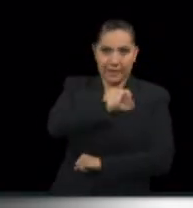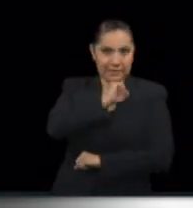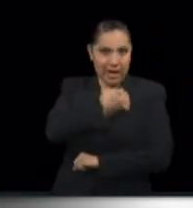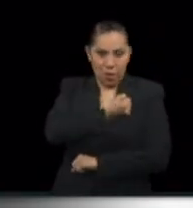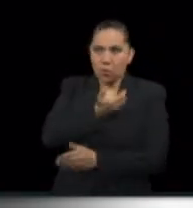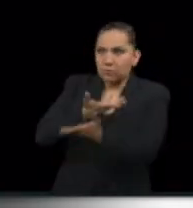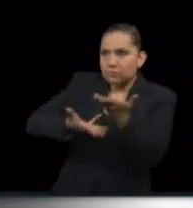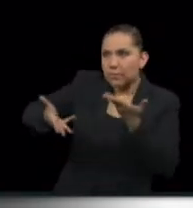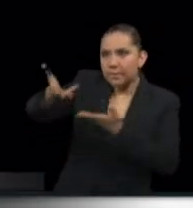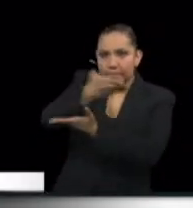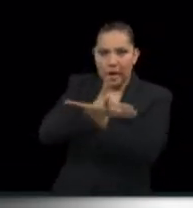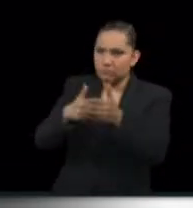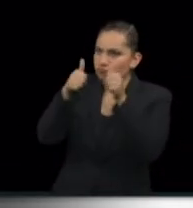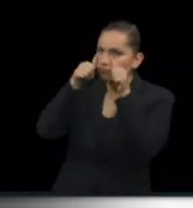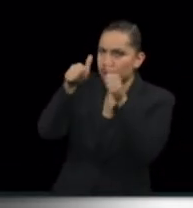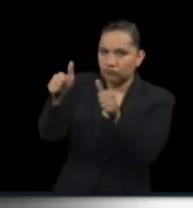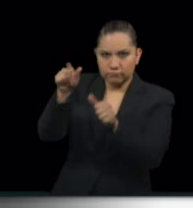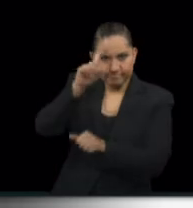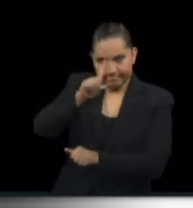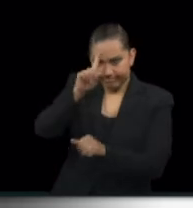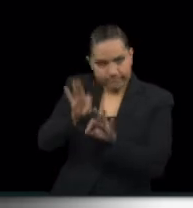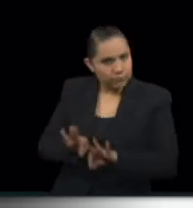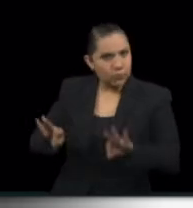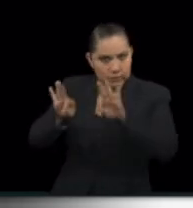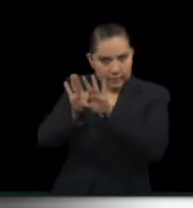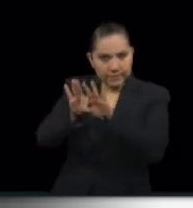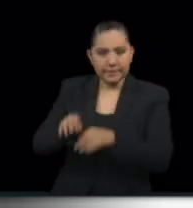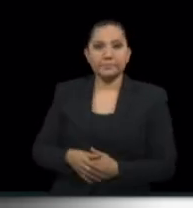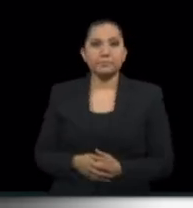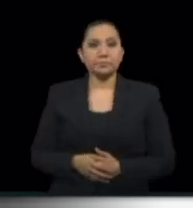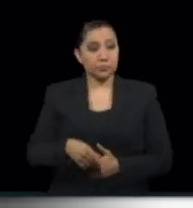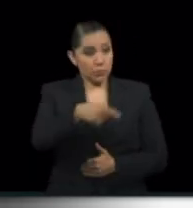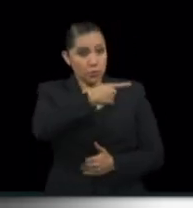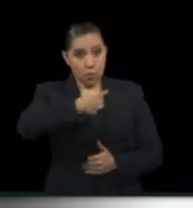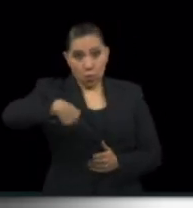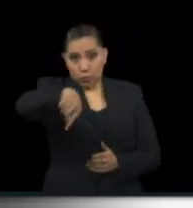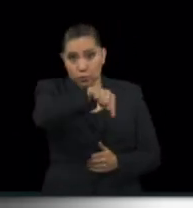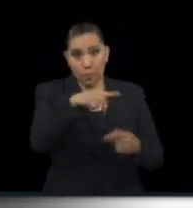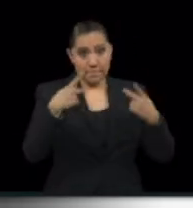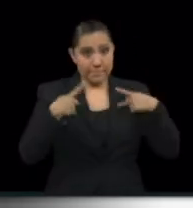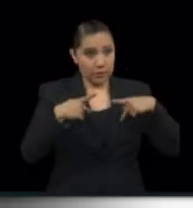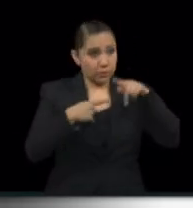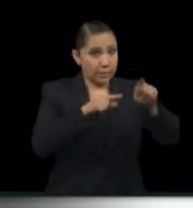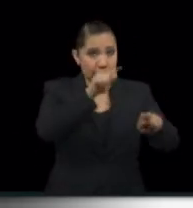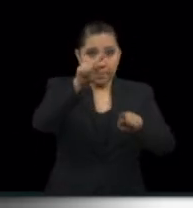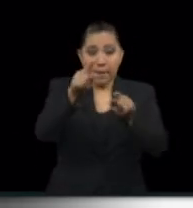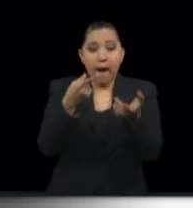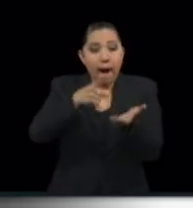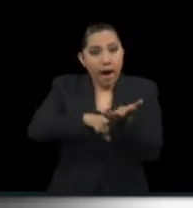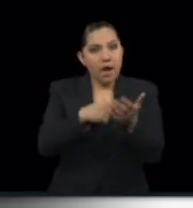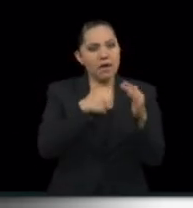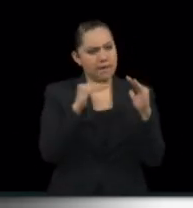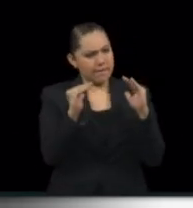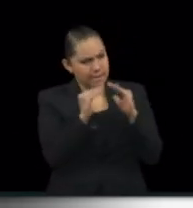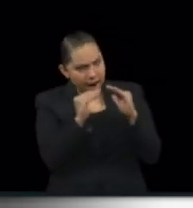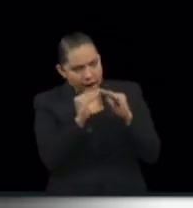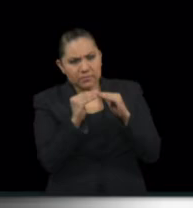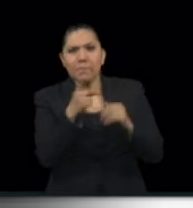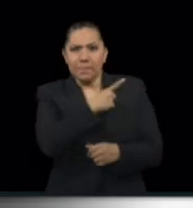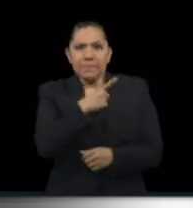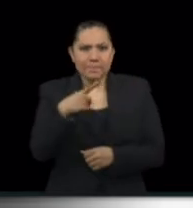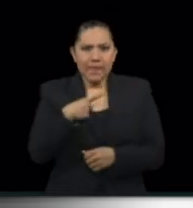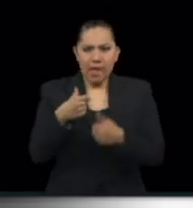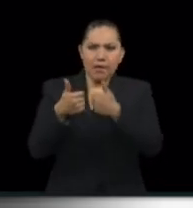Desde nuestro domicilio, en la sana distancia, estamos haciendo las tareas. Yo estoy muy atento